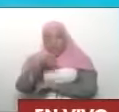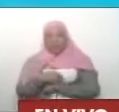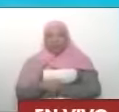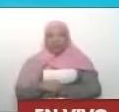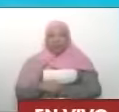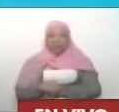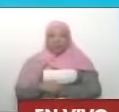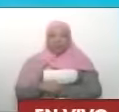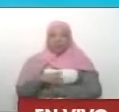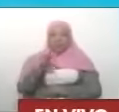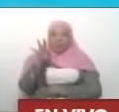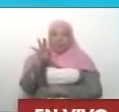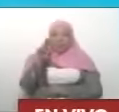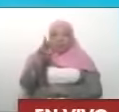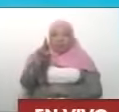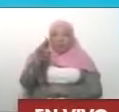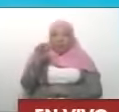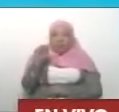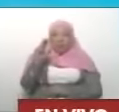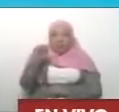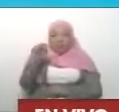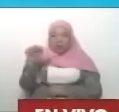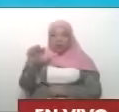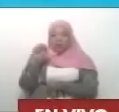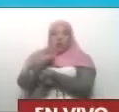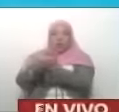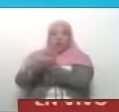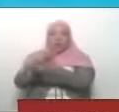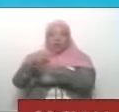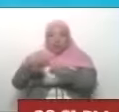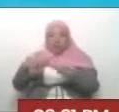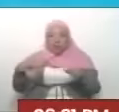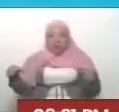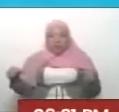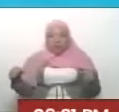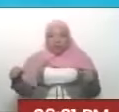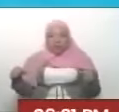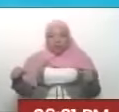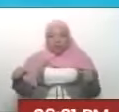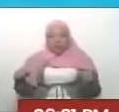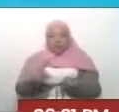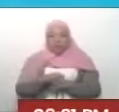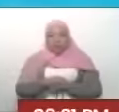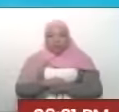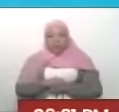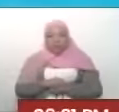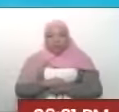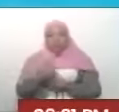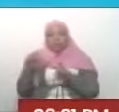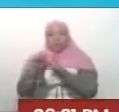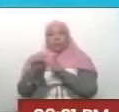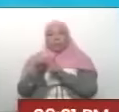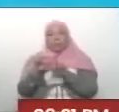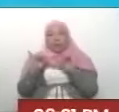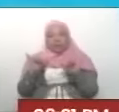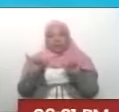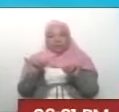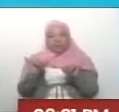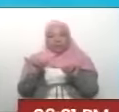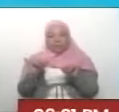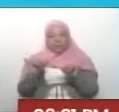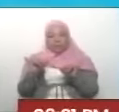y es de Frank Fanon, en Los Condenados de la Tierra. La frase dice, la fórmula hace mucho tiempo debe